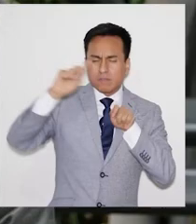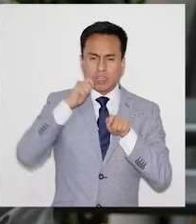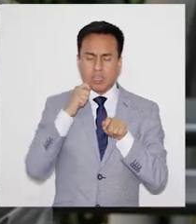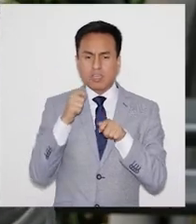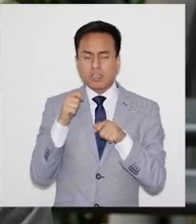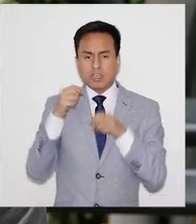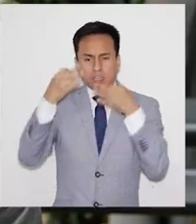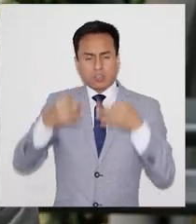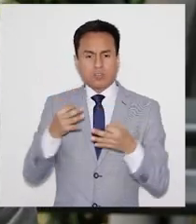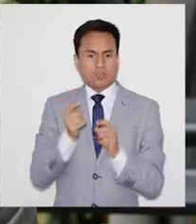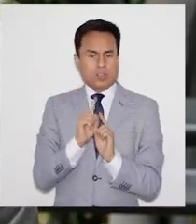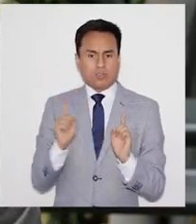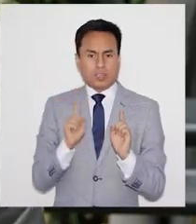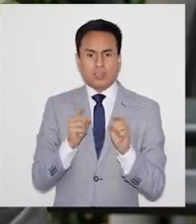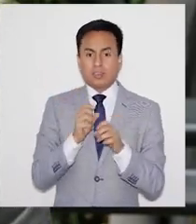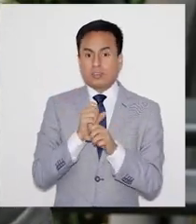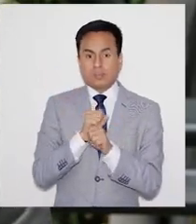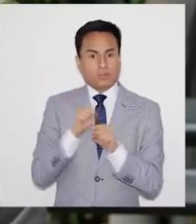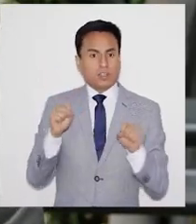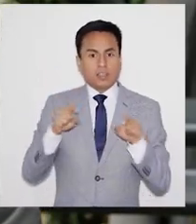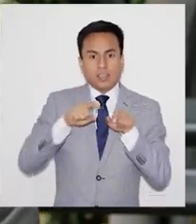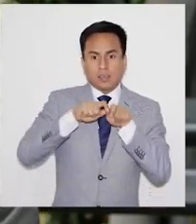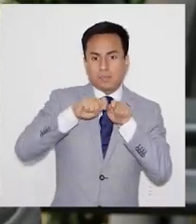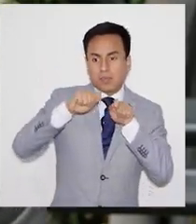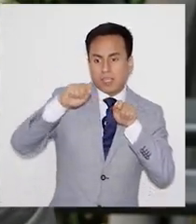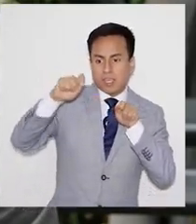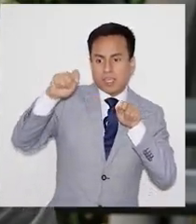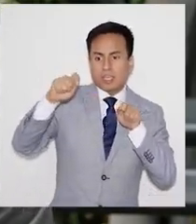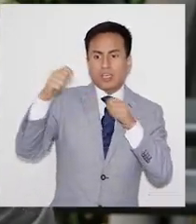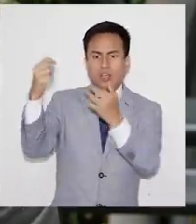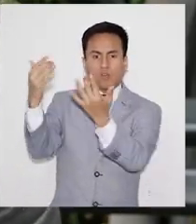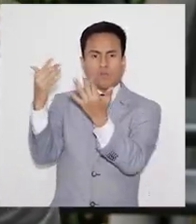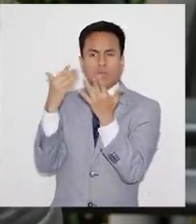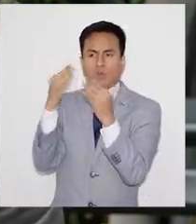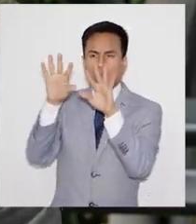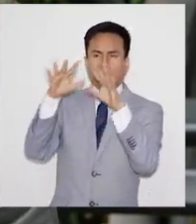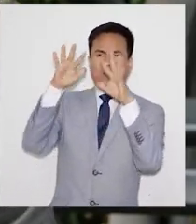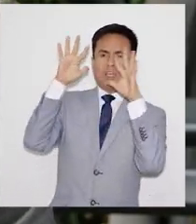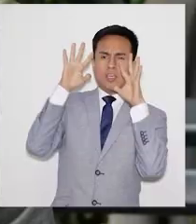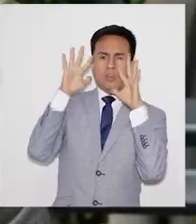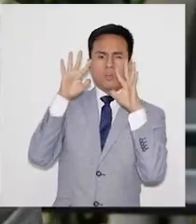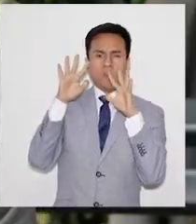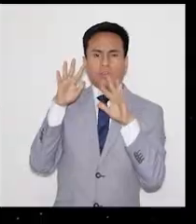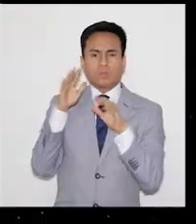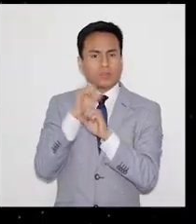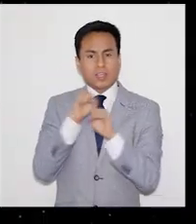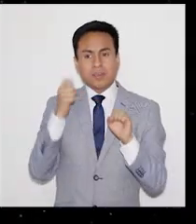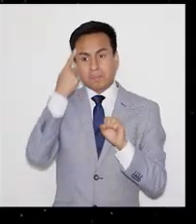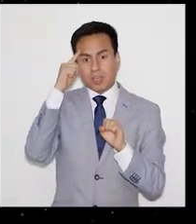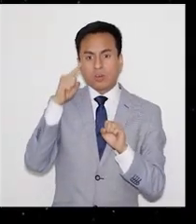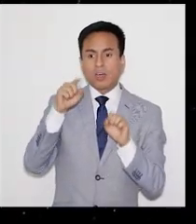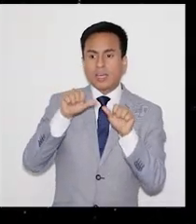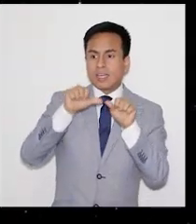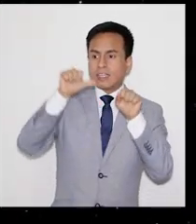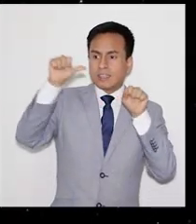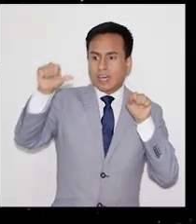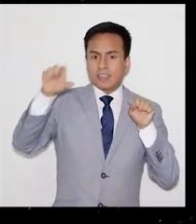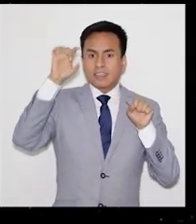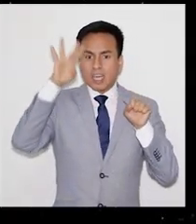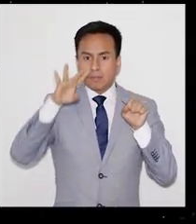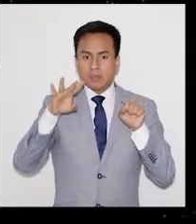no son absolutas. Uno puede medir cuánto flujo, cuánto brilla un objeto, pero a menos de que sepa su